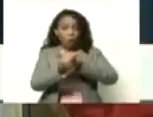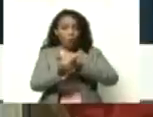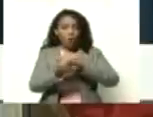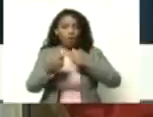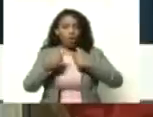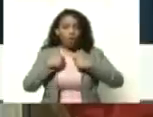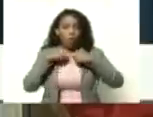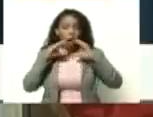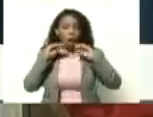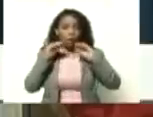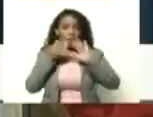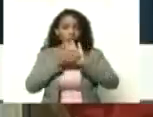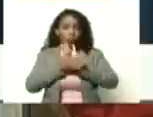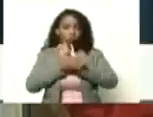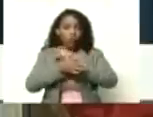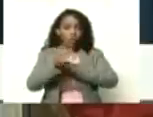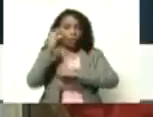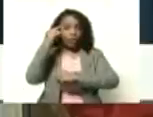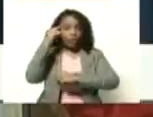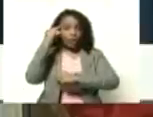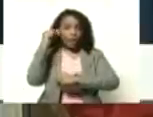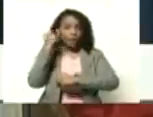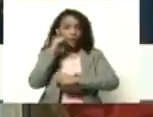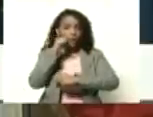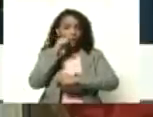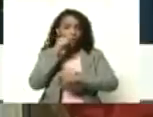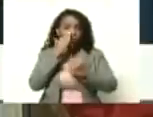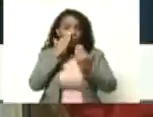hablando del día sábado